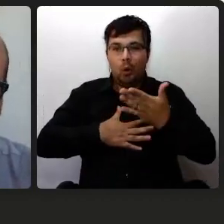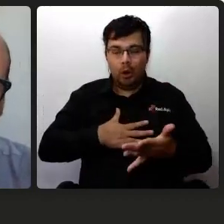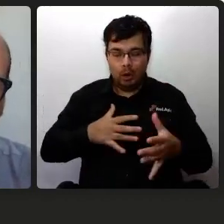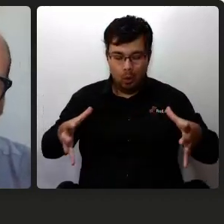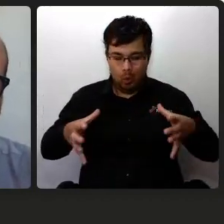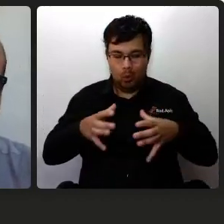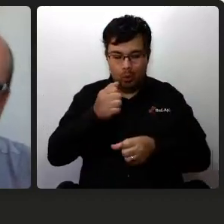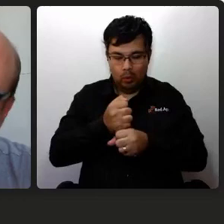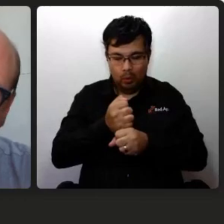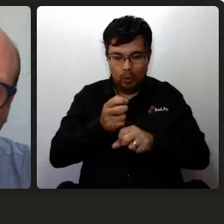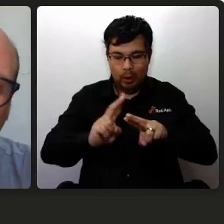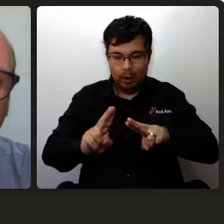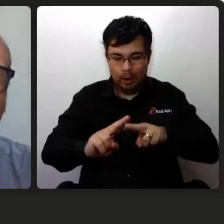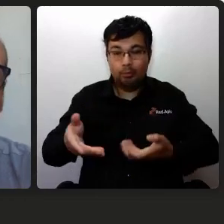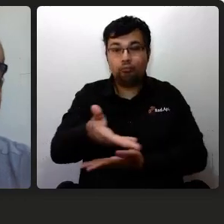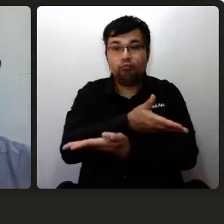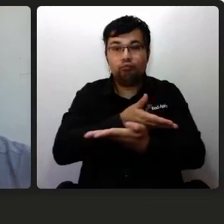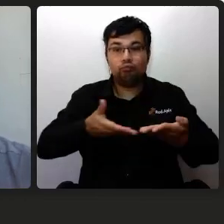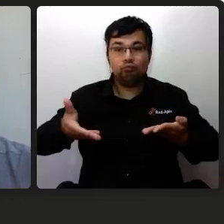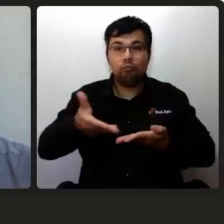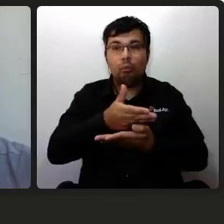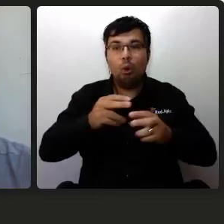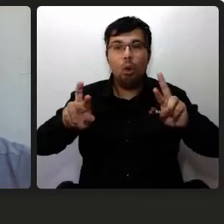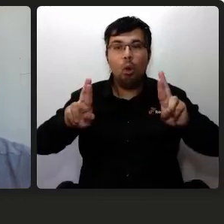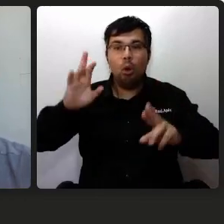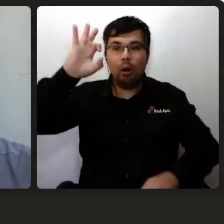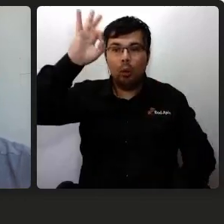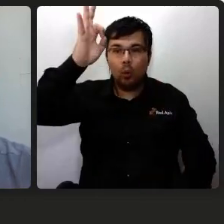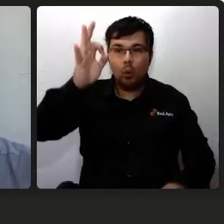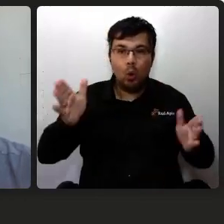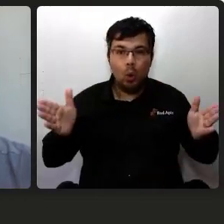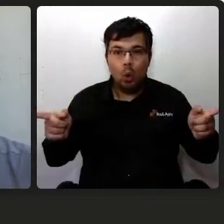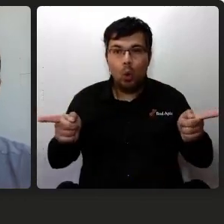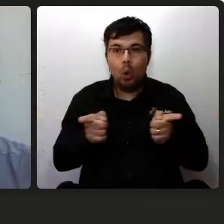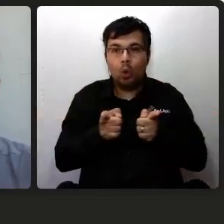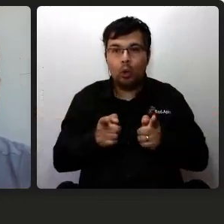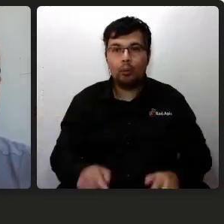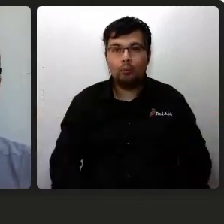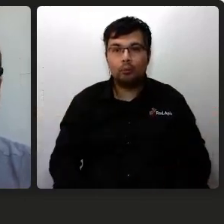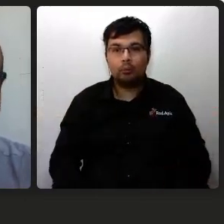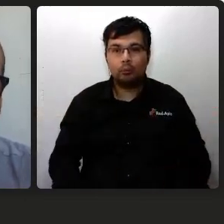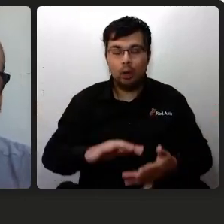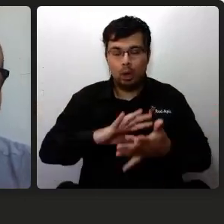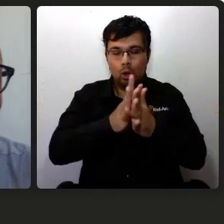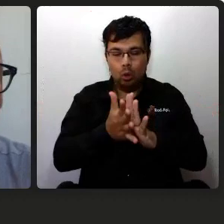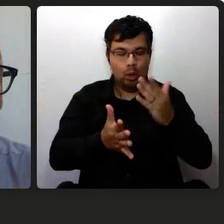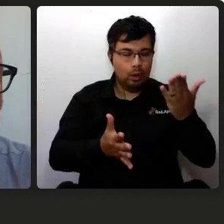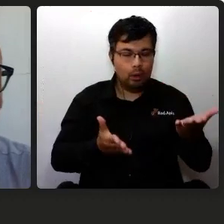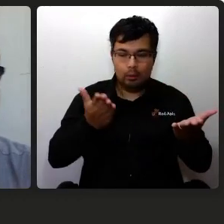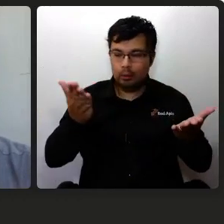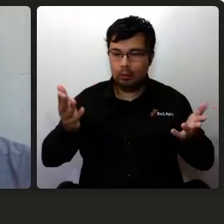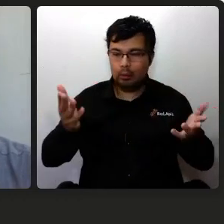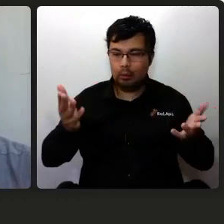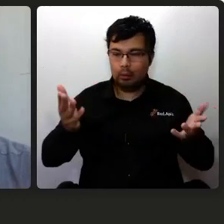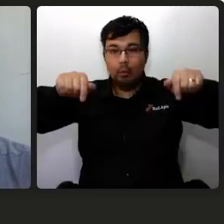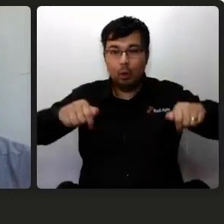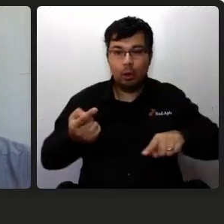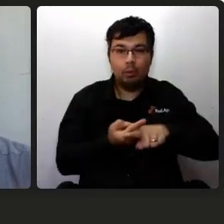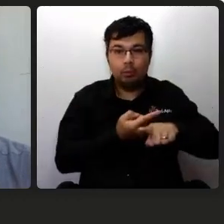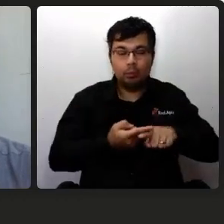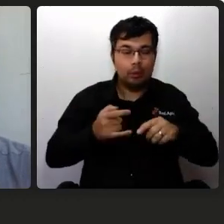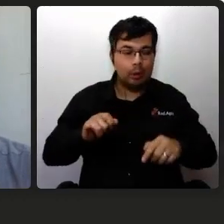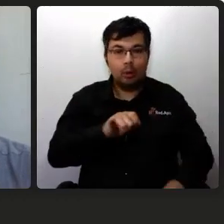generan conversaciones o alguna reunión pequeña en torno a estos dos temas que hayamos visto en el día de hoy. Eso hoy en la tarde, en un rato